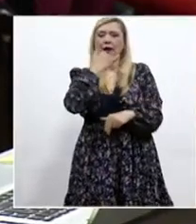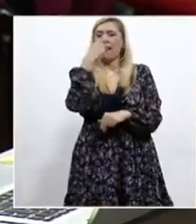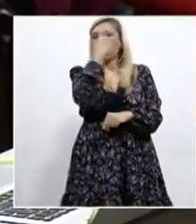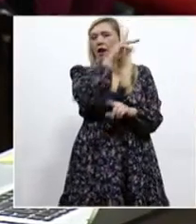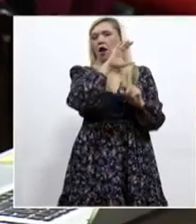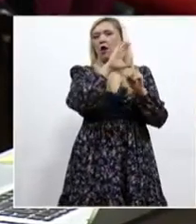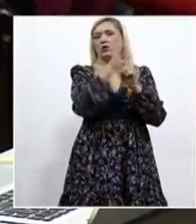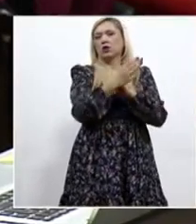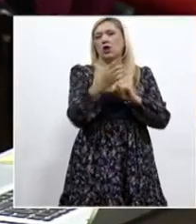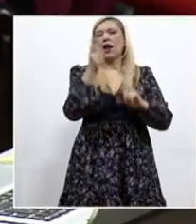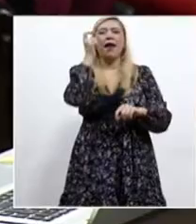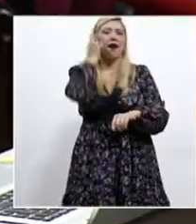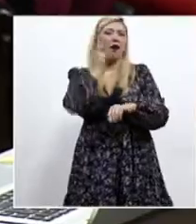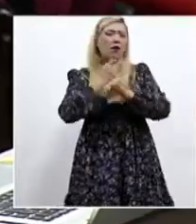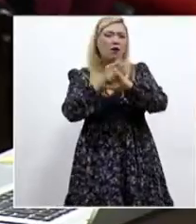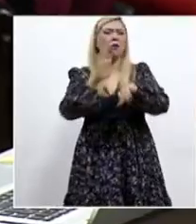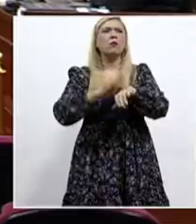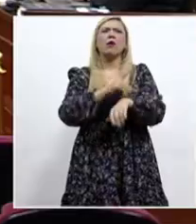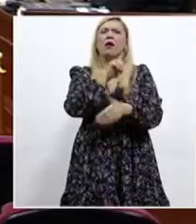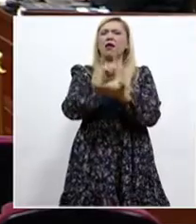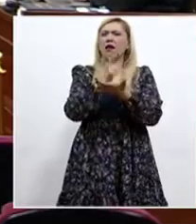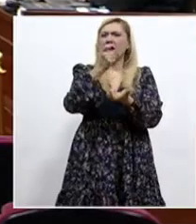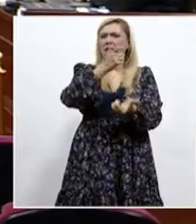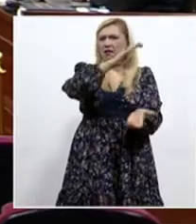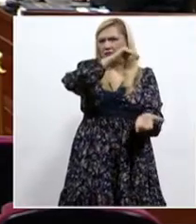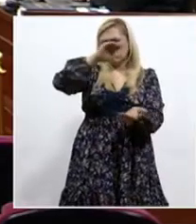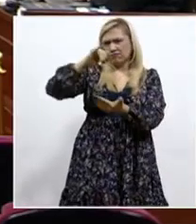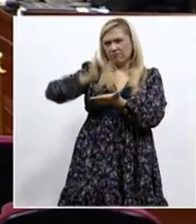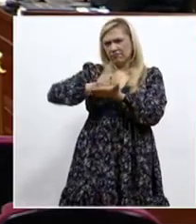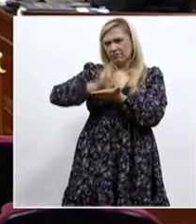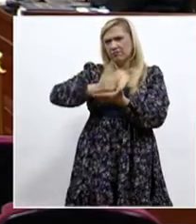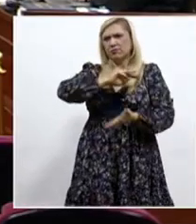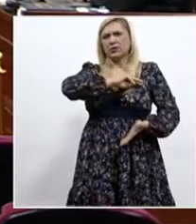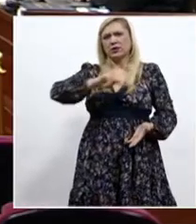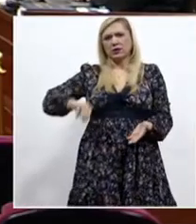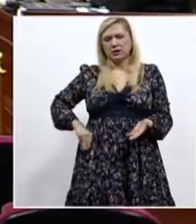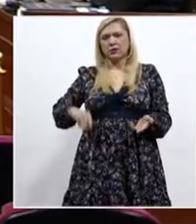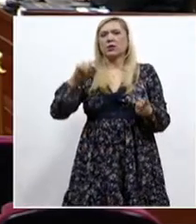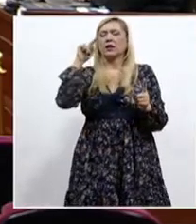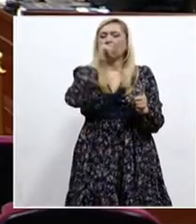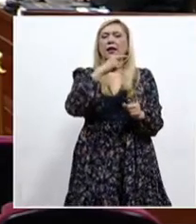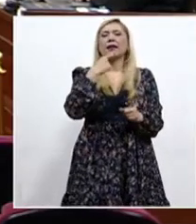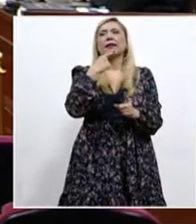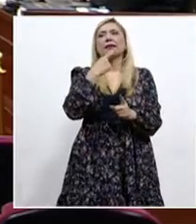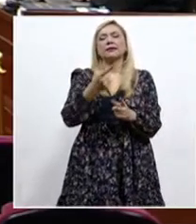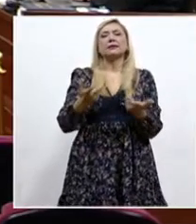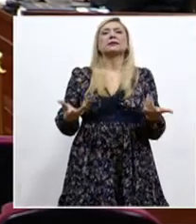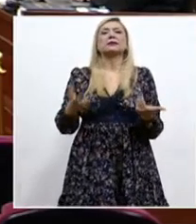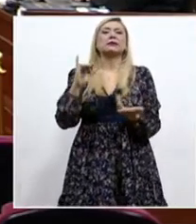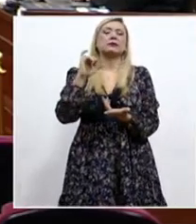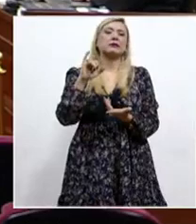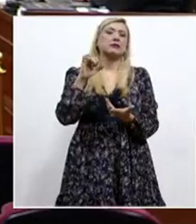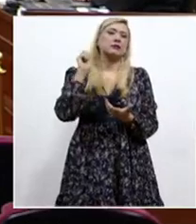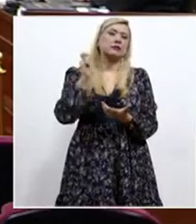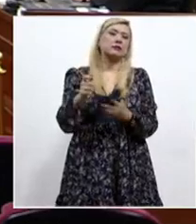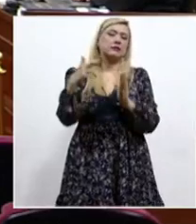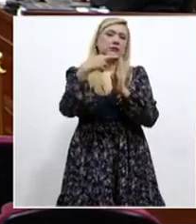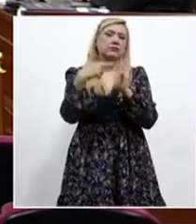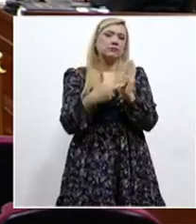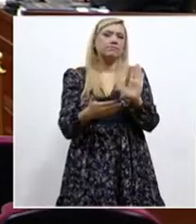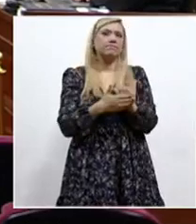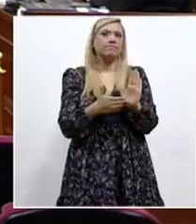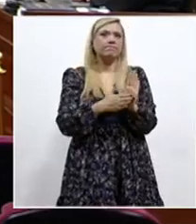impugnaron disposiciones de leyes de ingresos de municipios de ese estado. Se declaró la invalidez de las normas que